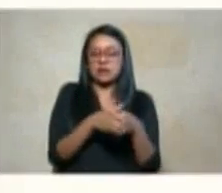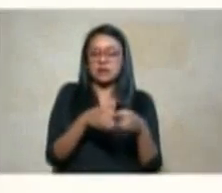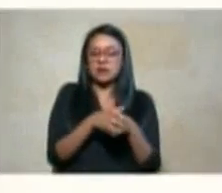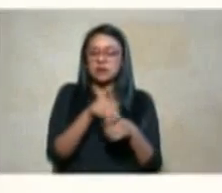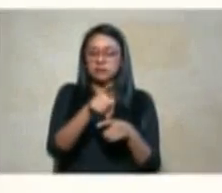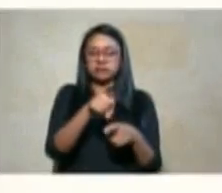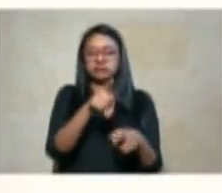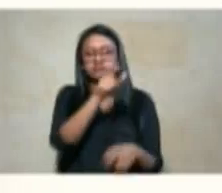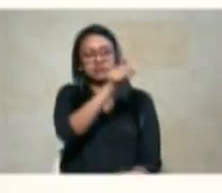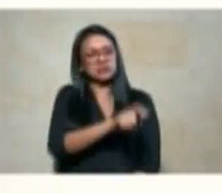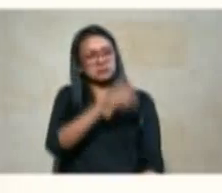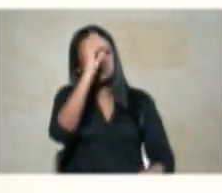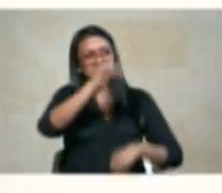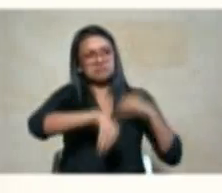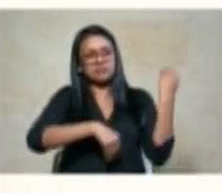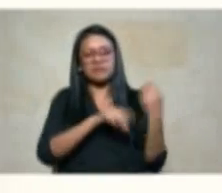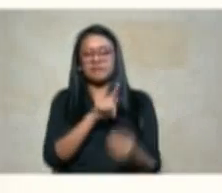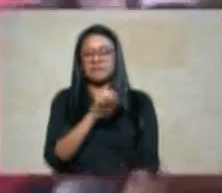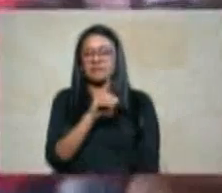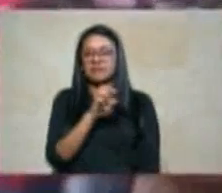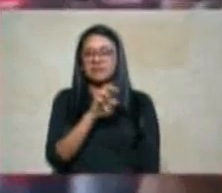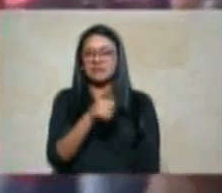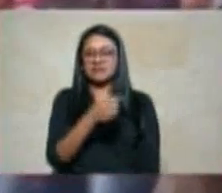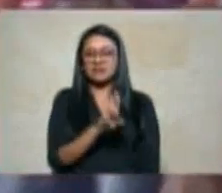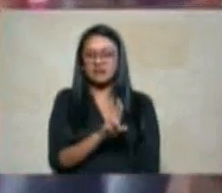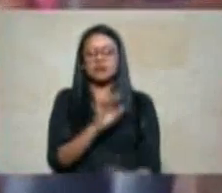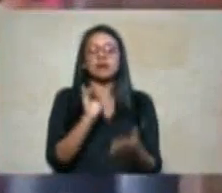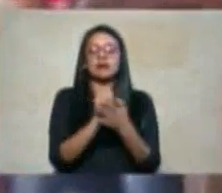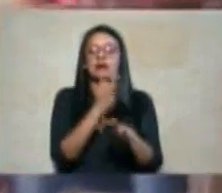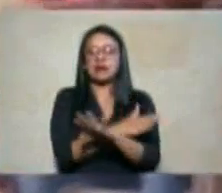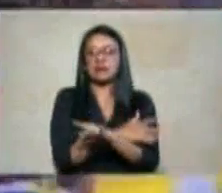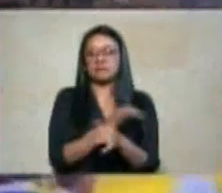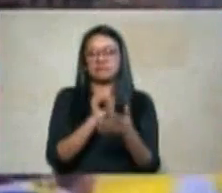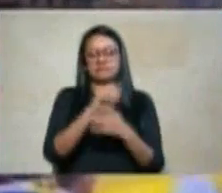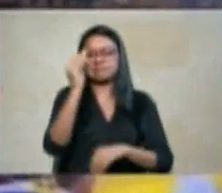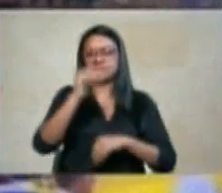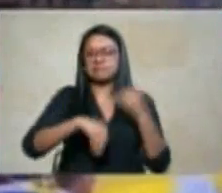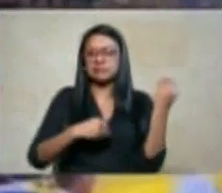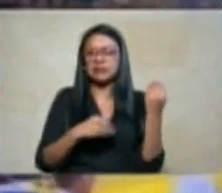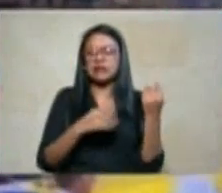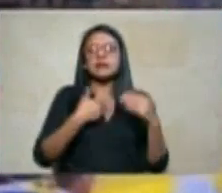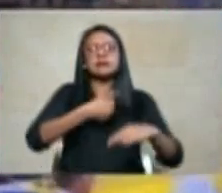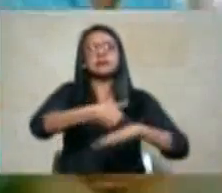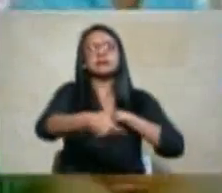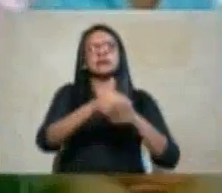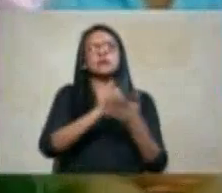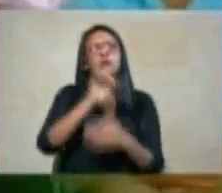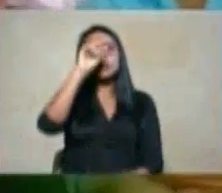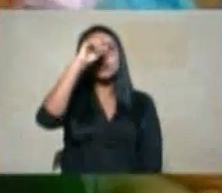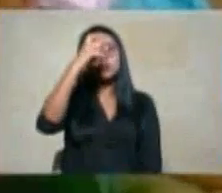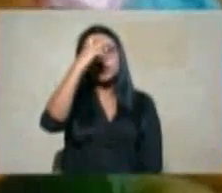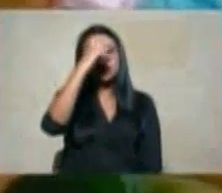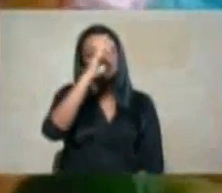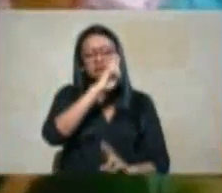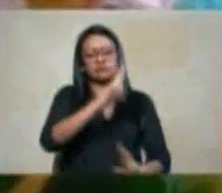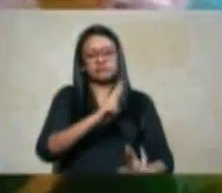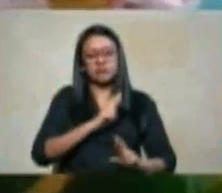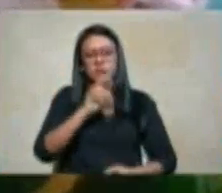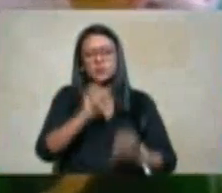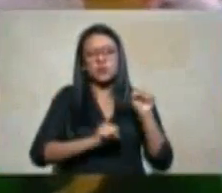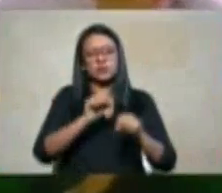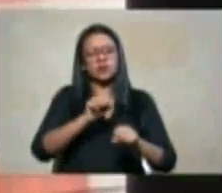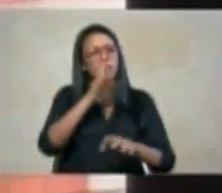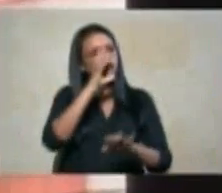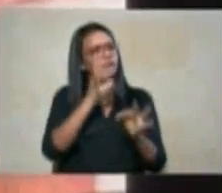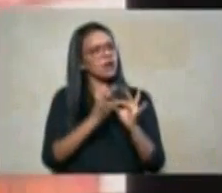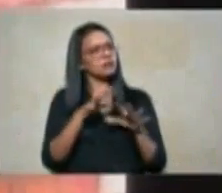y San Alberto Cesar, exigiendo que el gobierno los reconozca como poseedores de buena fe. No les conviene aceptar la buena fe de quienes